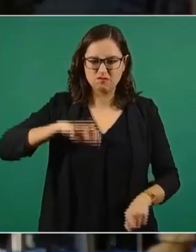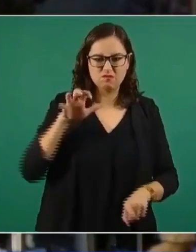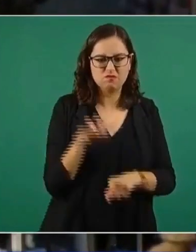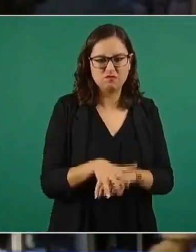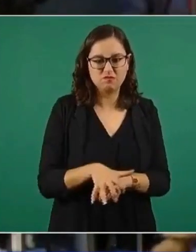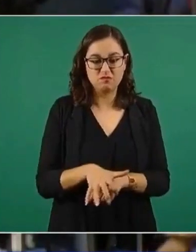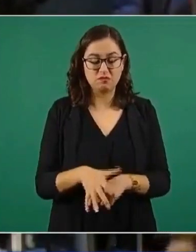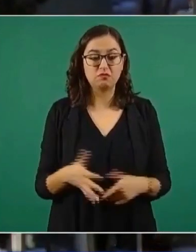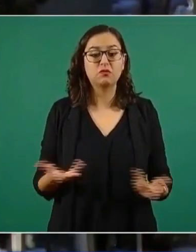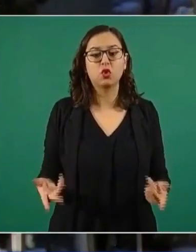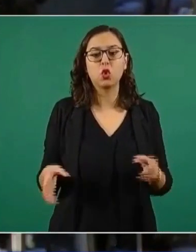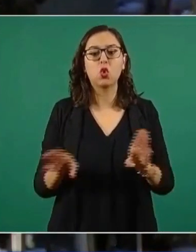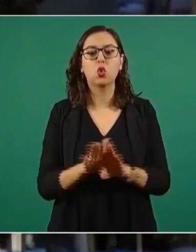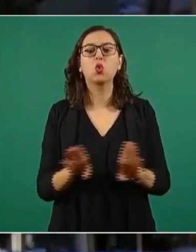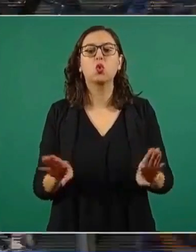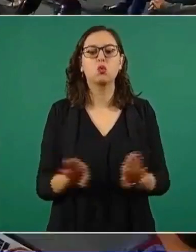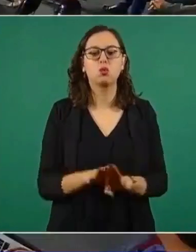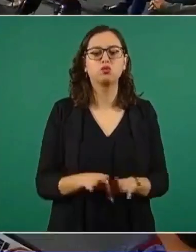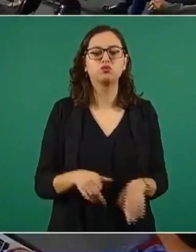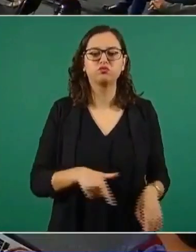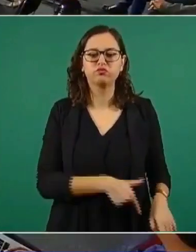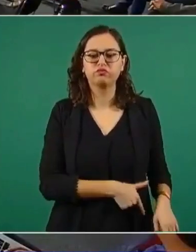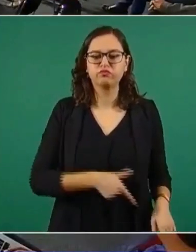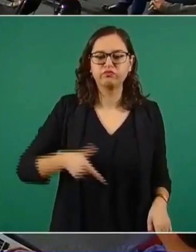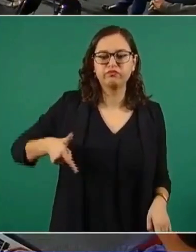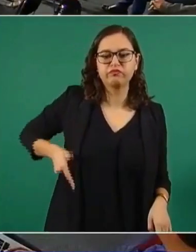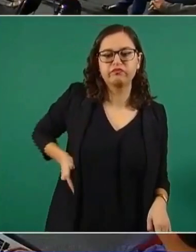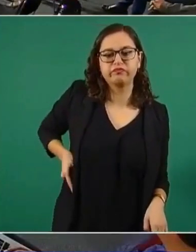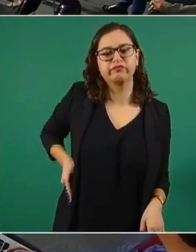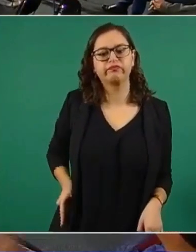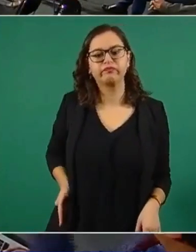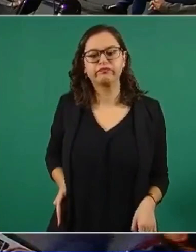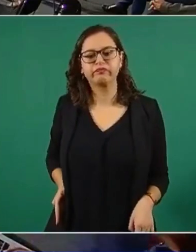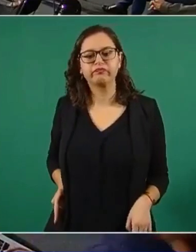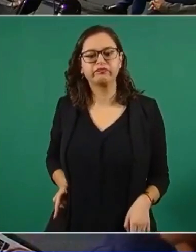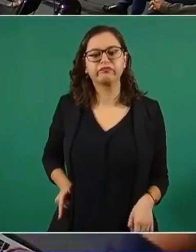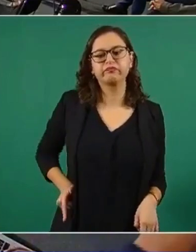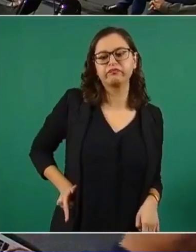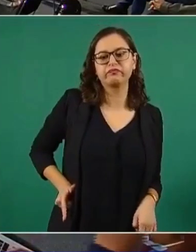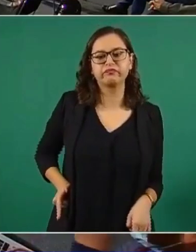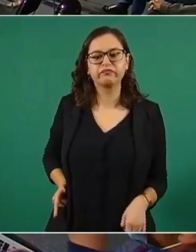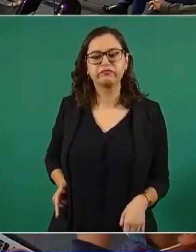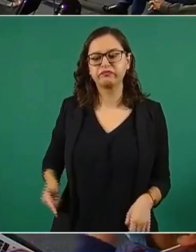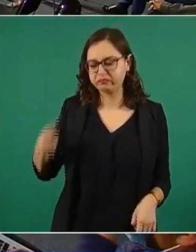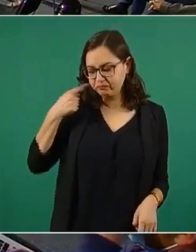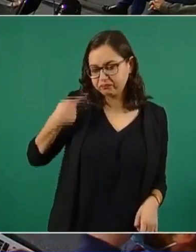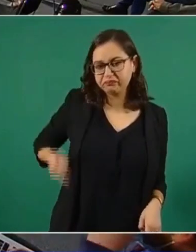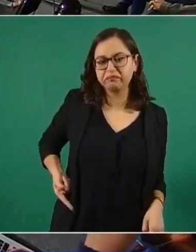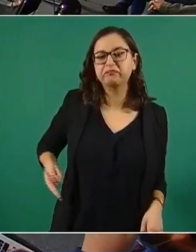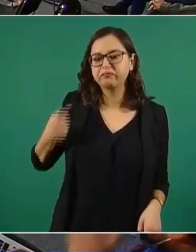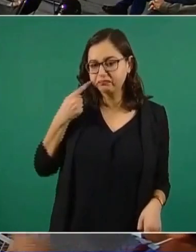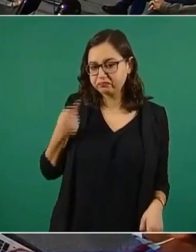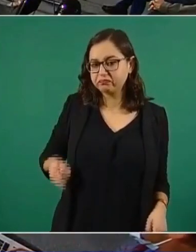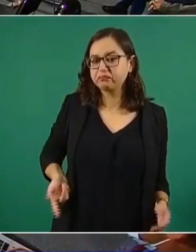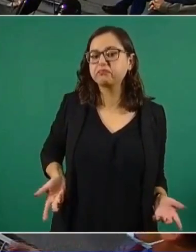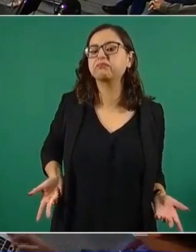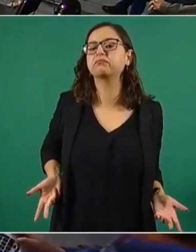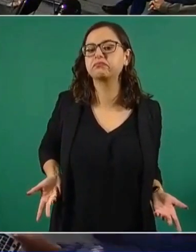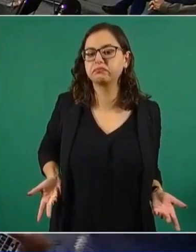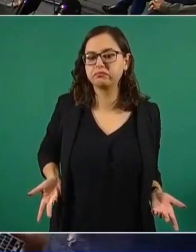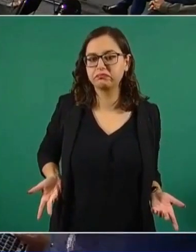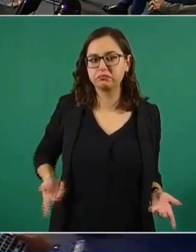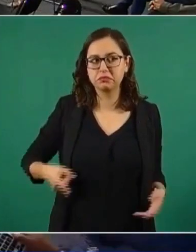llegan armados y hasta presumen en las delegaciones sus armas que portan. Lo